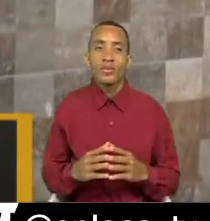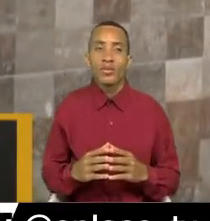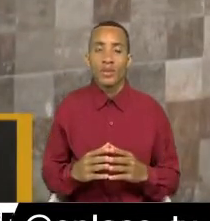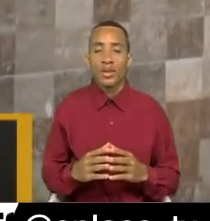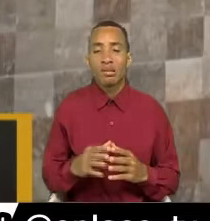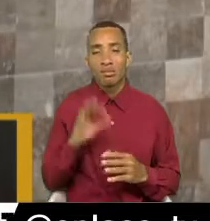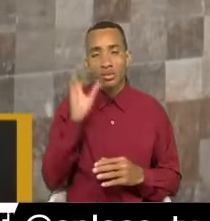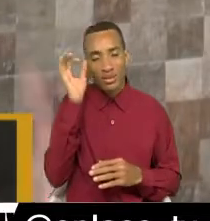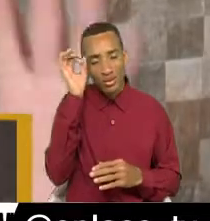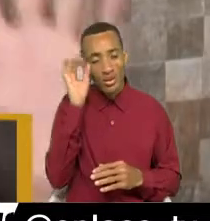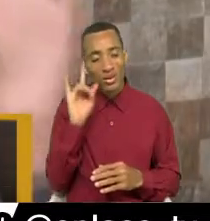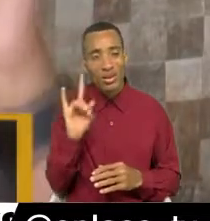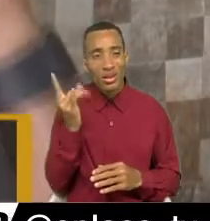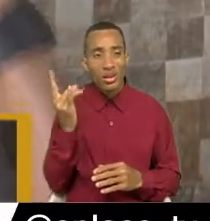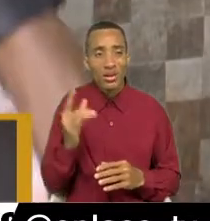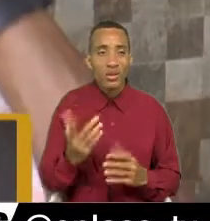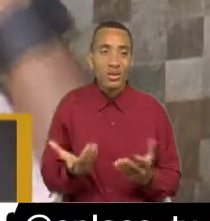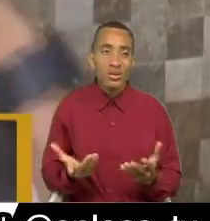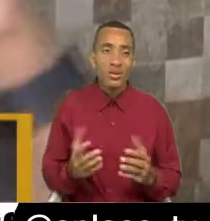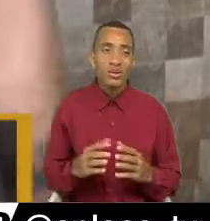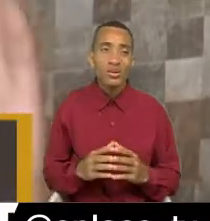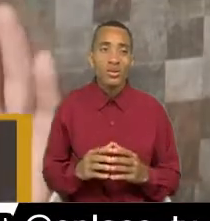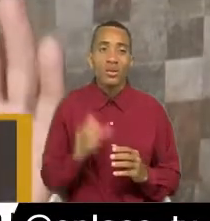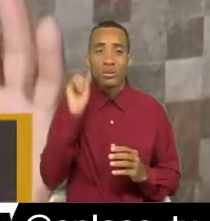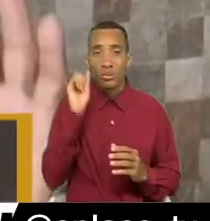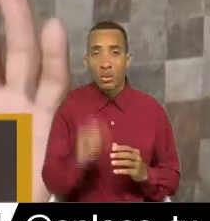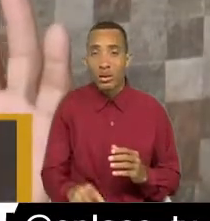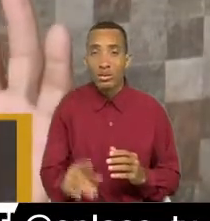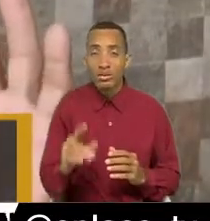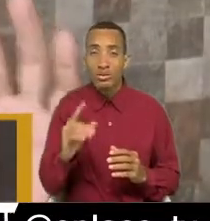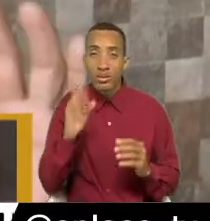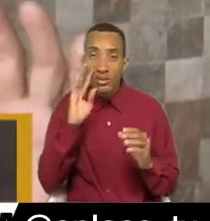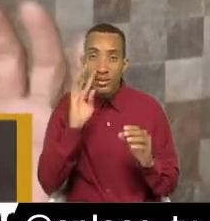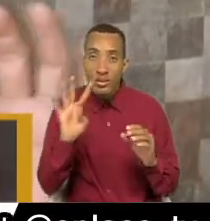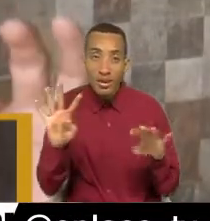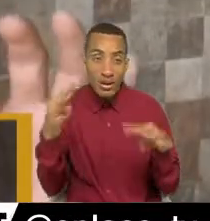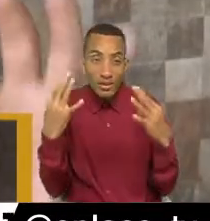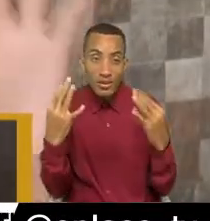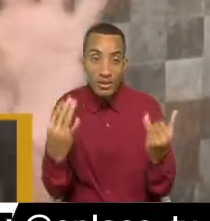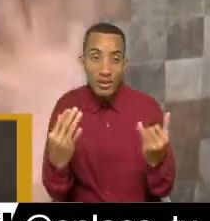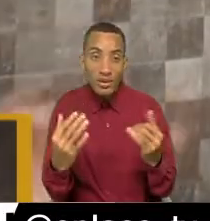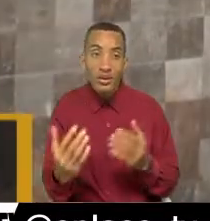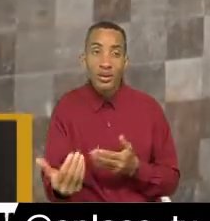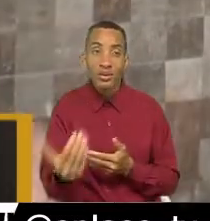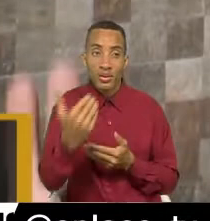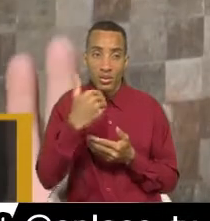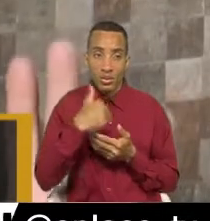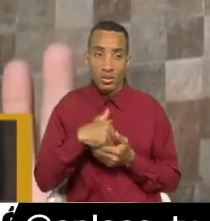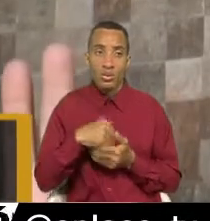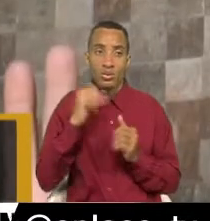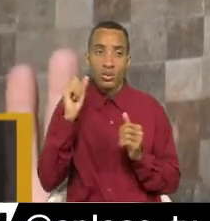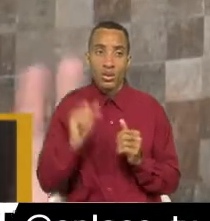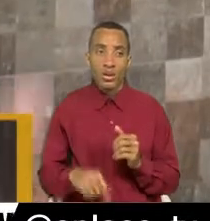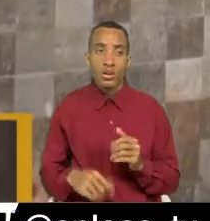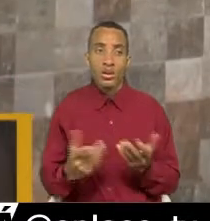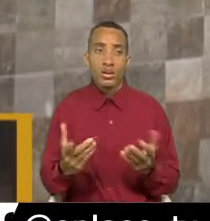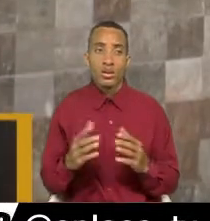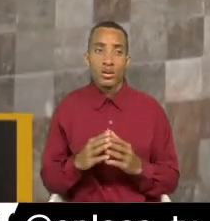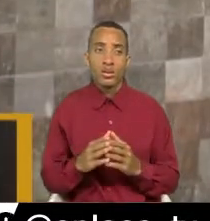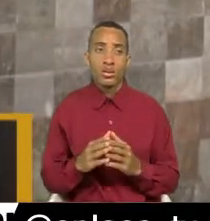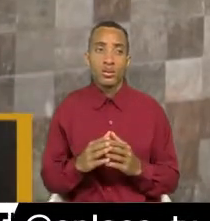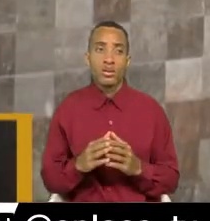posibilidad, ellos pueden, si me están oyendo, creo yo que si me están oyendo aquí pueden llegar ellos. Aquí